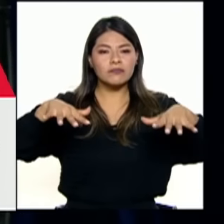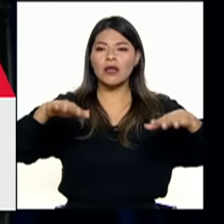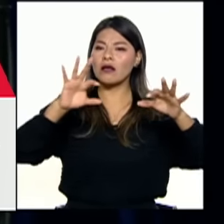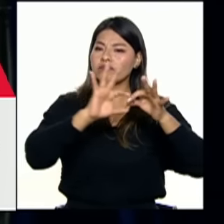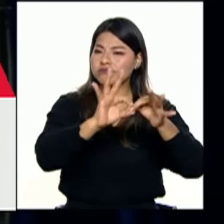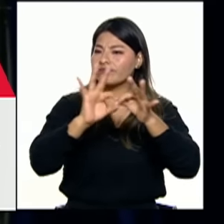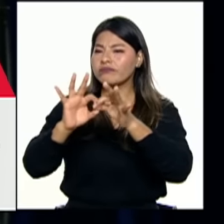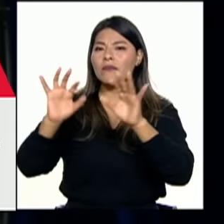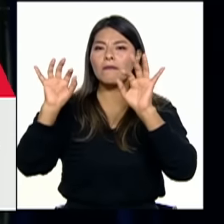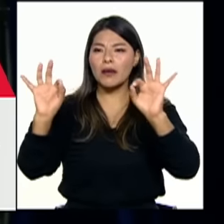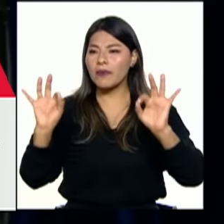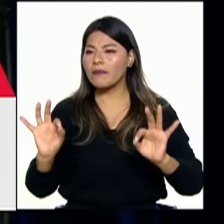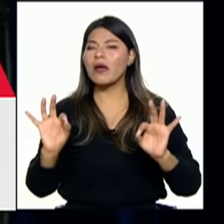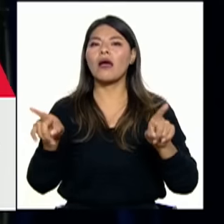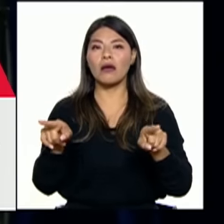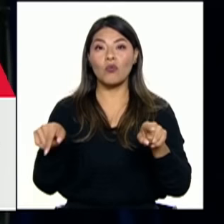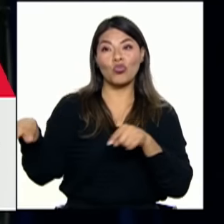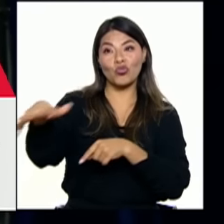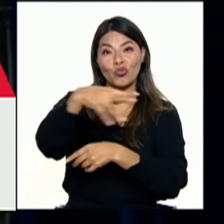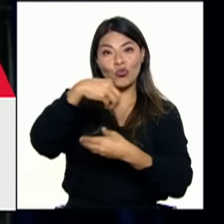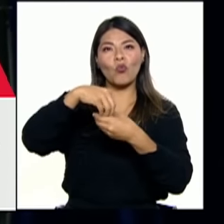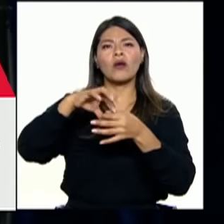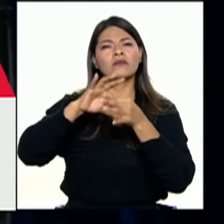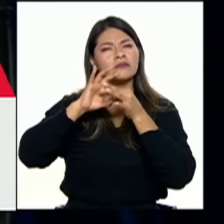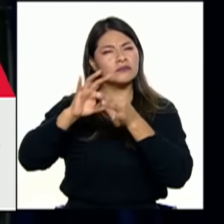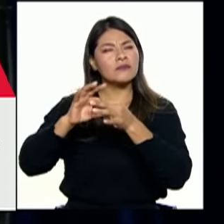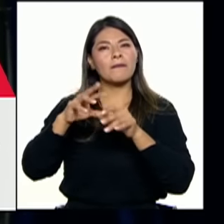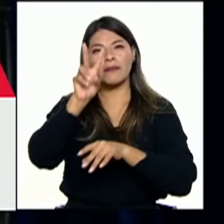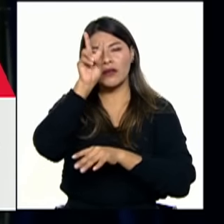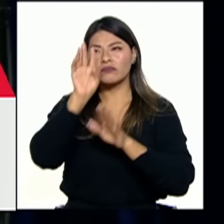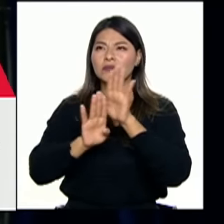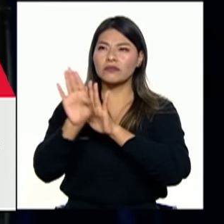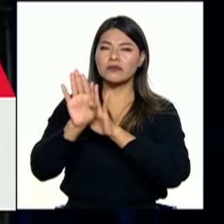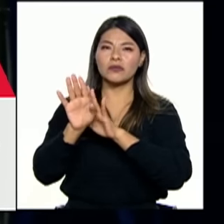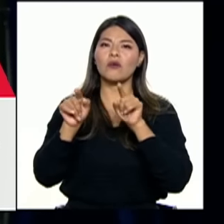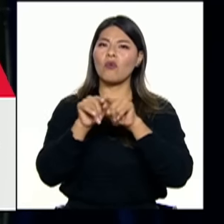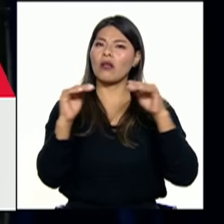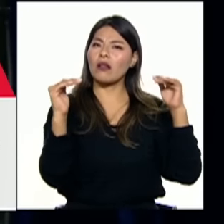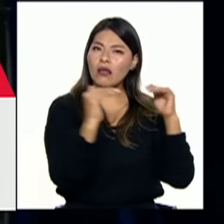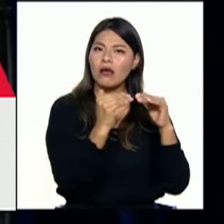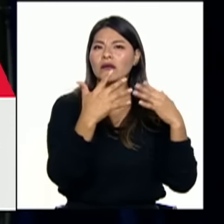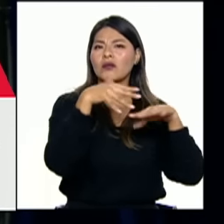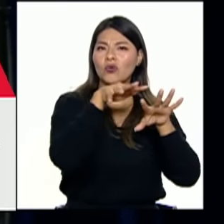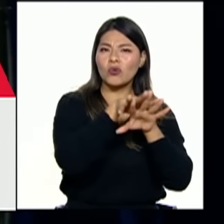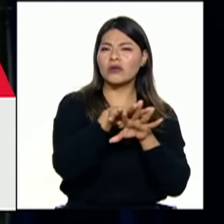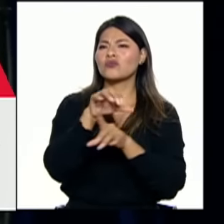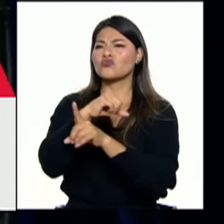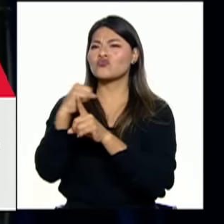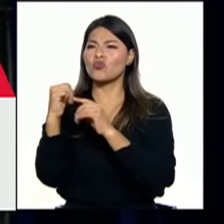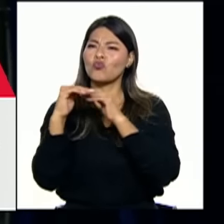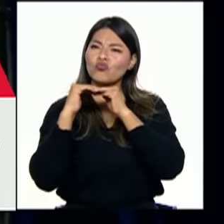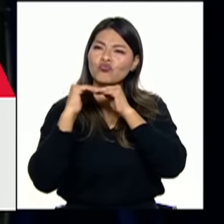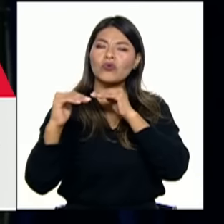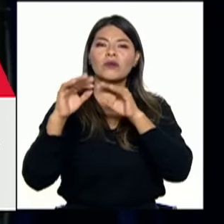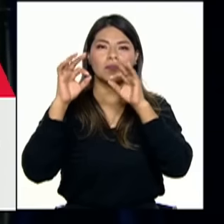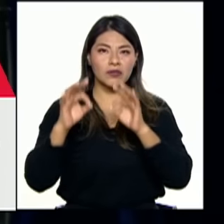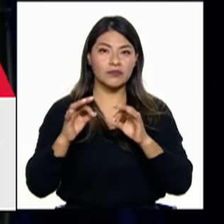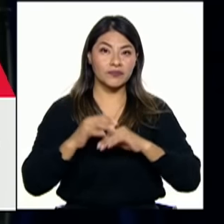para que nuestro país prospere y crezca de manera equitativa, inclusiva y sostenible. Por